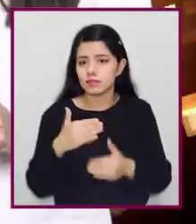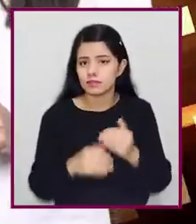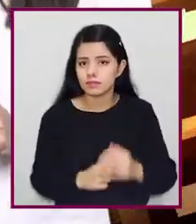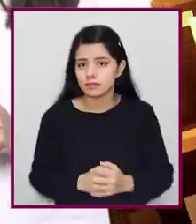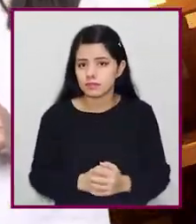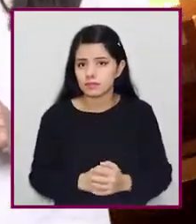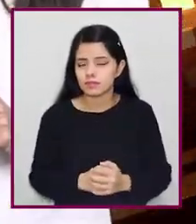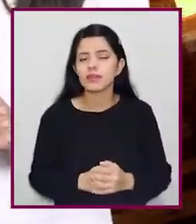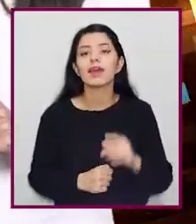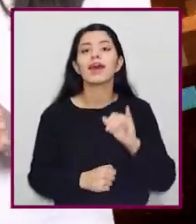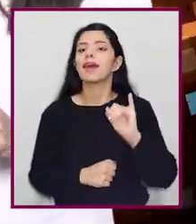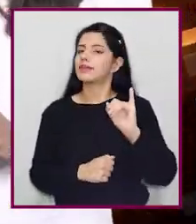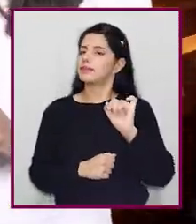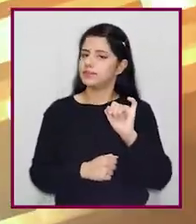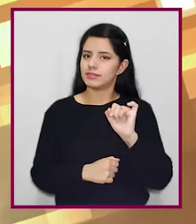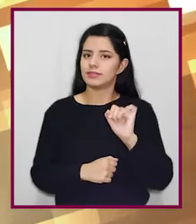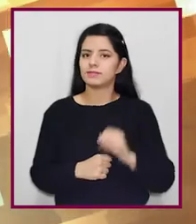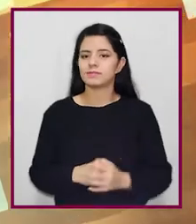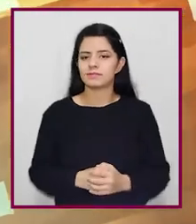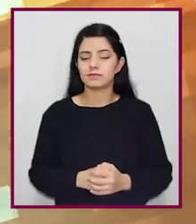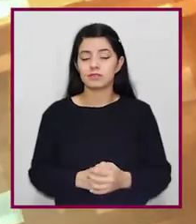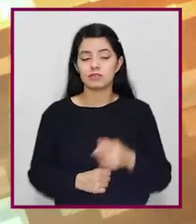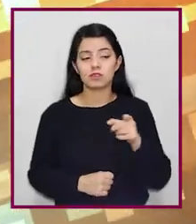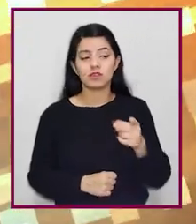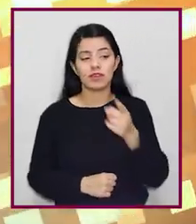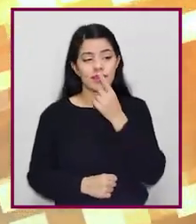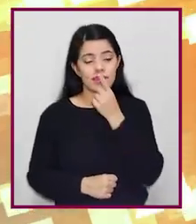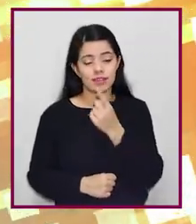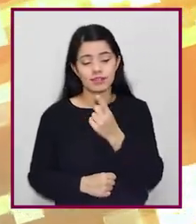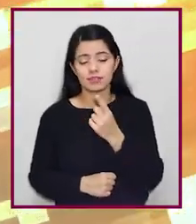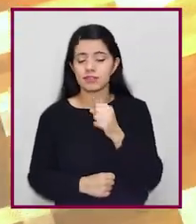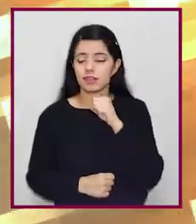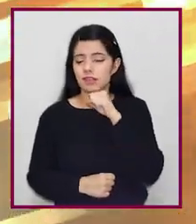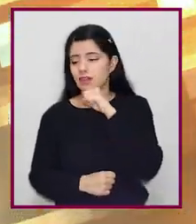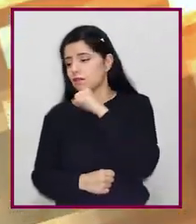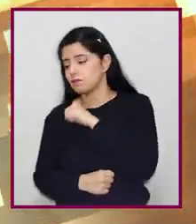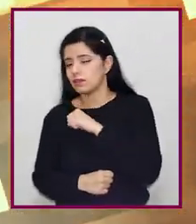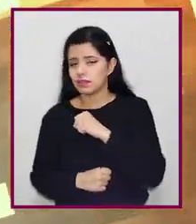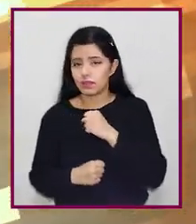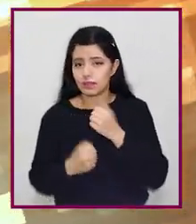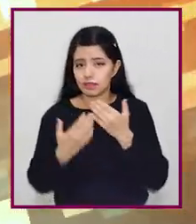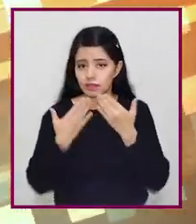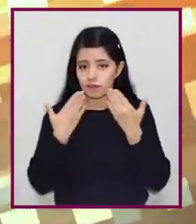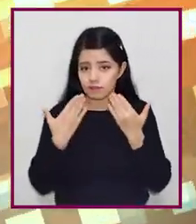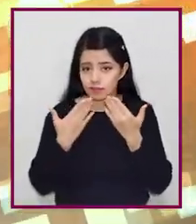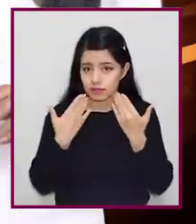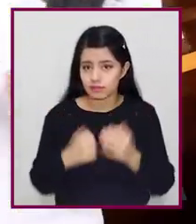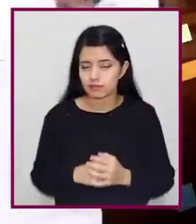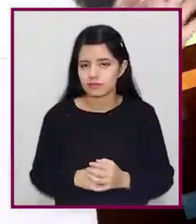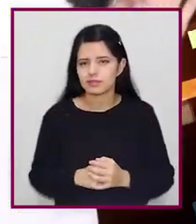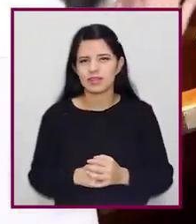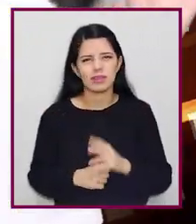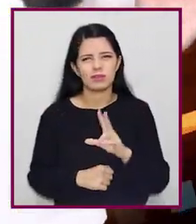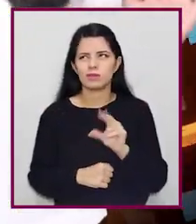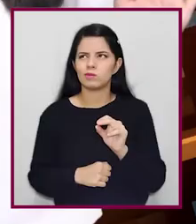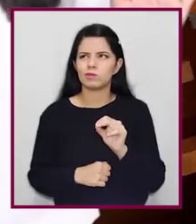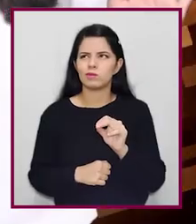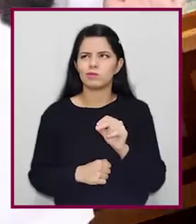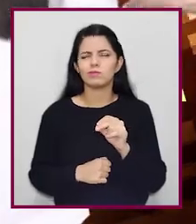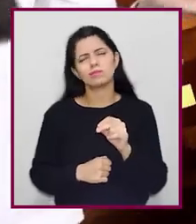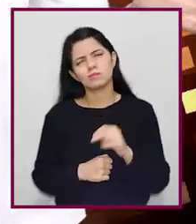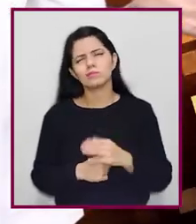Ah, sí. ¿Hablas de nuestra simpatía sin igual y elocuencia? No es